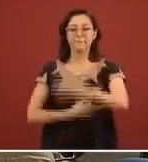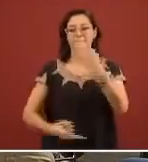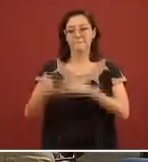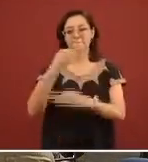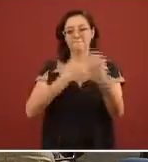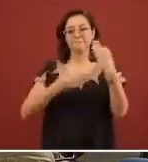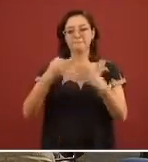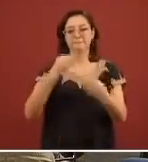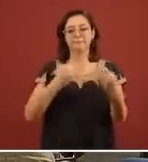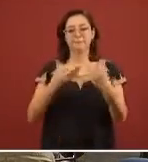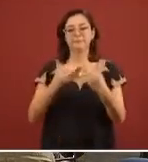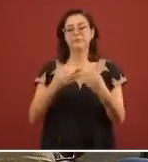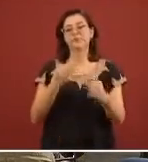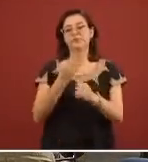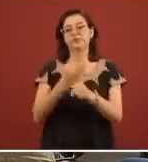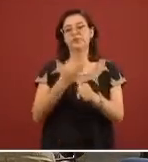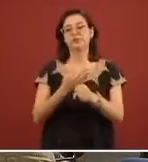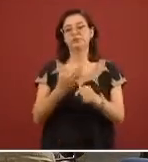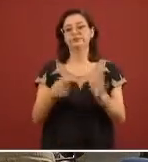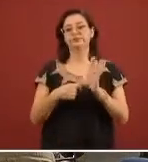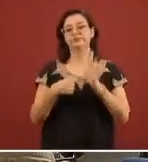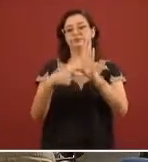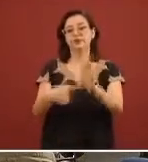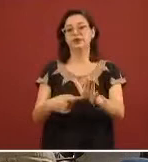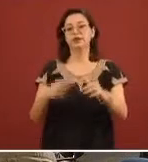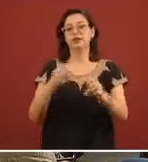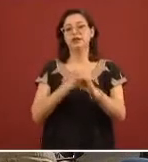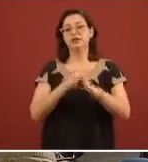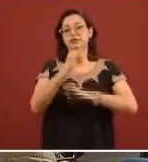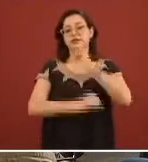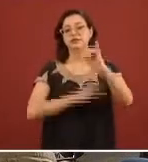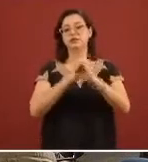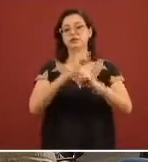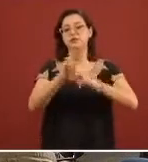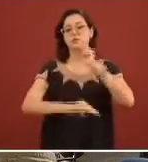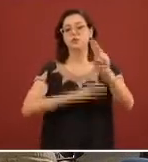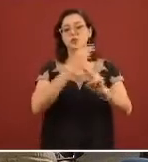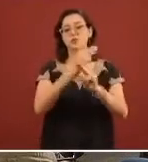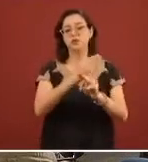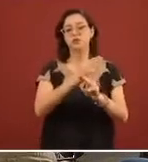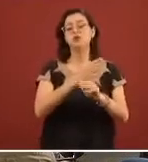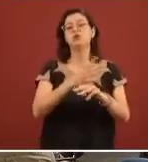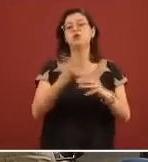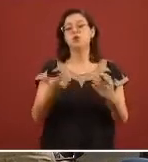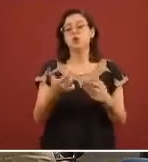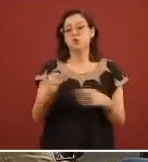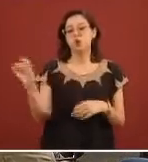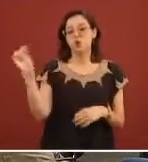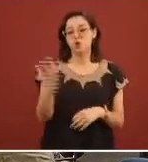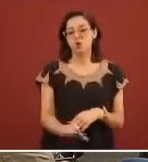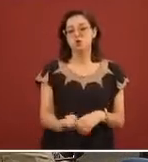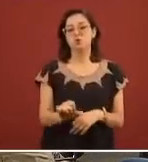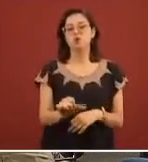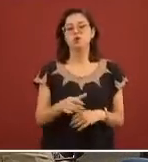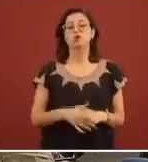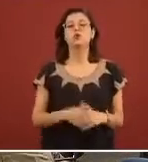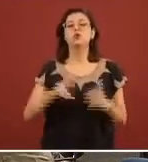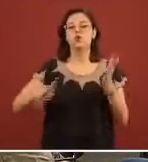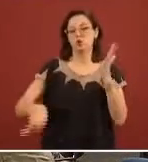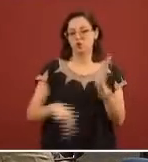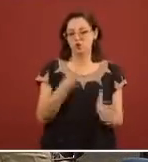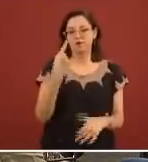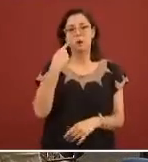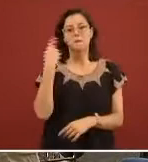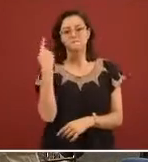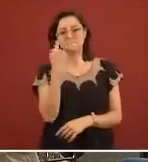y todos. Iniciamos con la presentación del panorama internacional, el panorama nacional para el día de hoy. Nuevamente